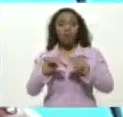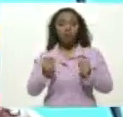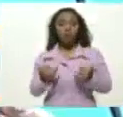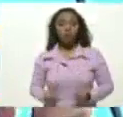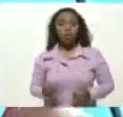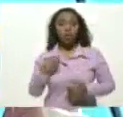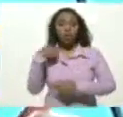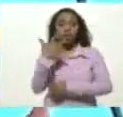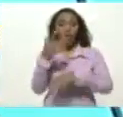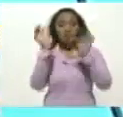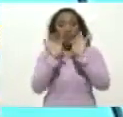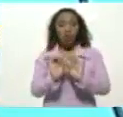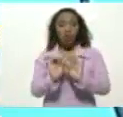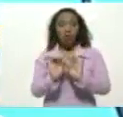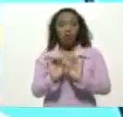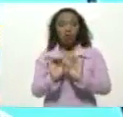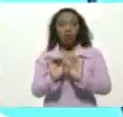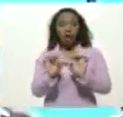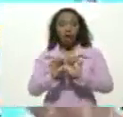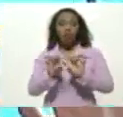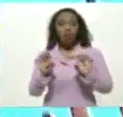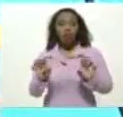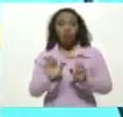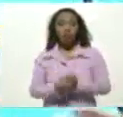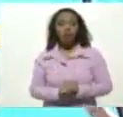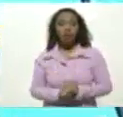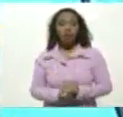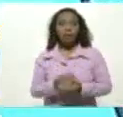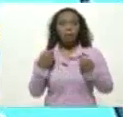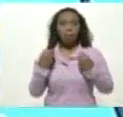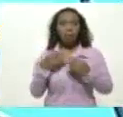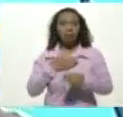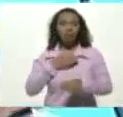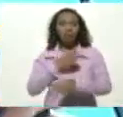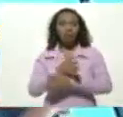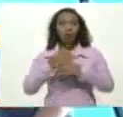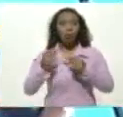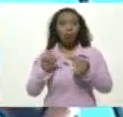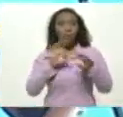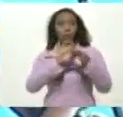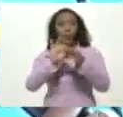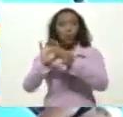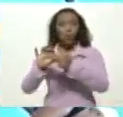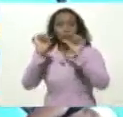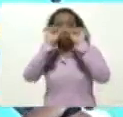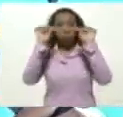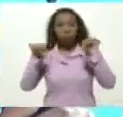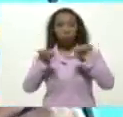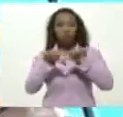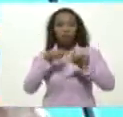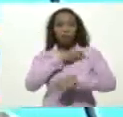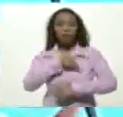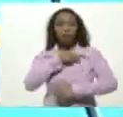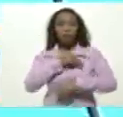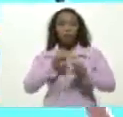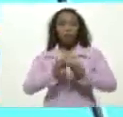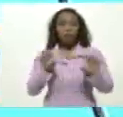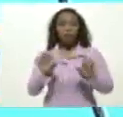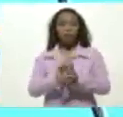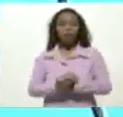tres módulos. El módulo de educación, para ir articulando con el sistema las misiones